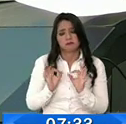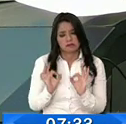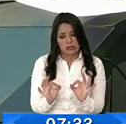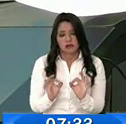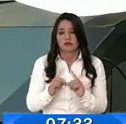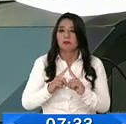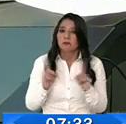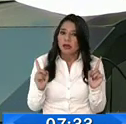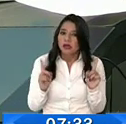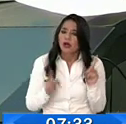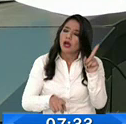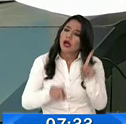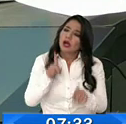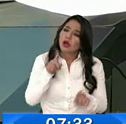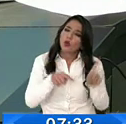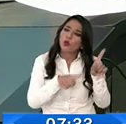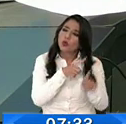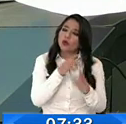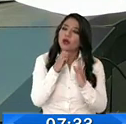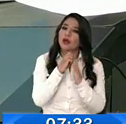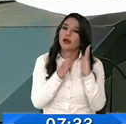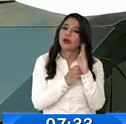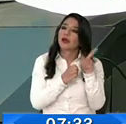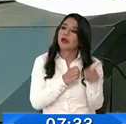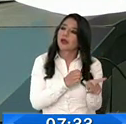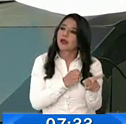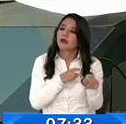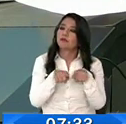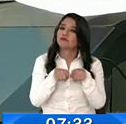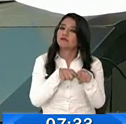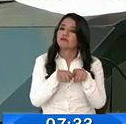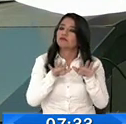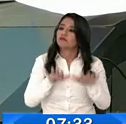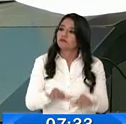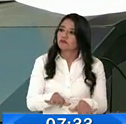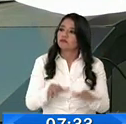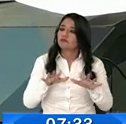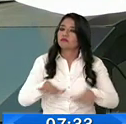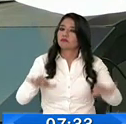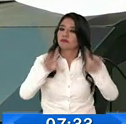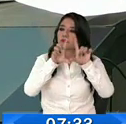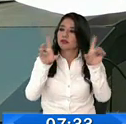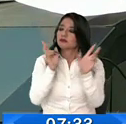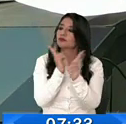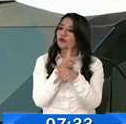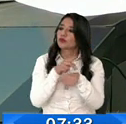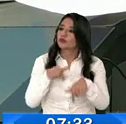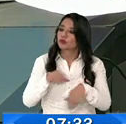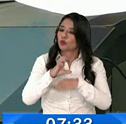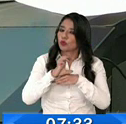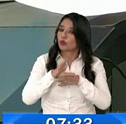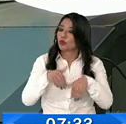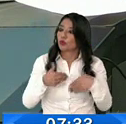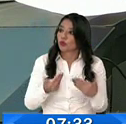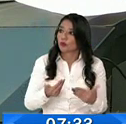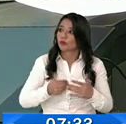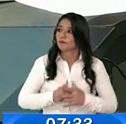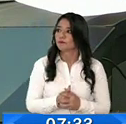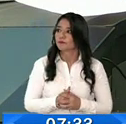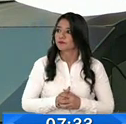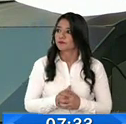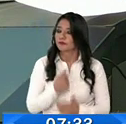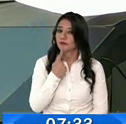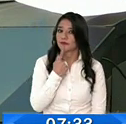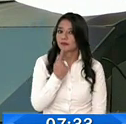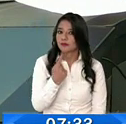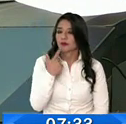sin embargo cómo está la agenda de competitividad del sector productivo y se ha señalado no son